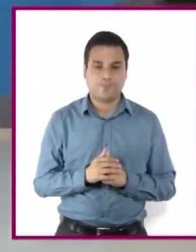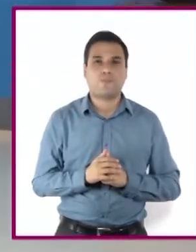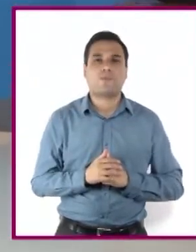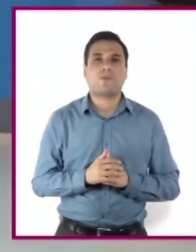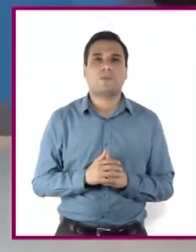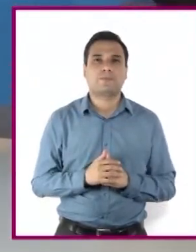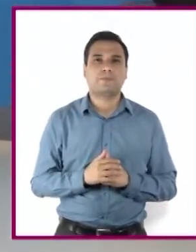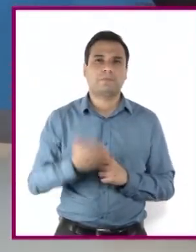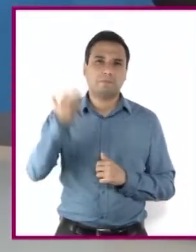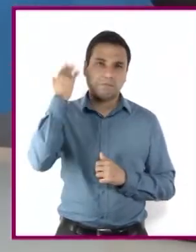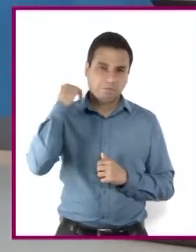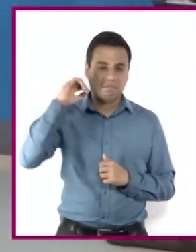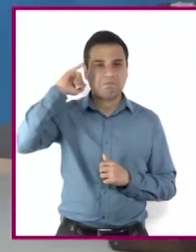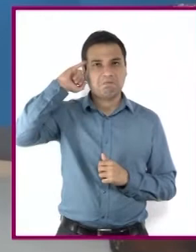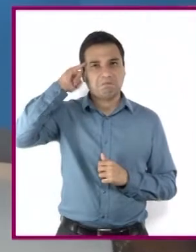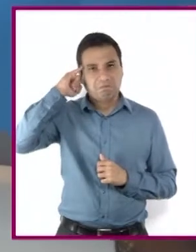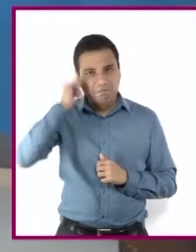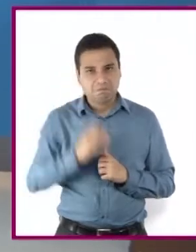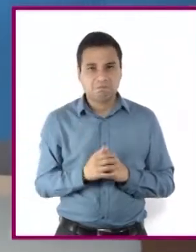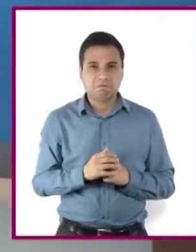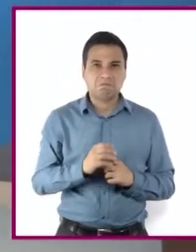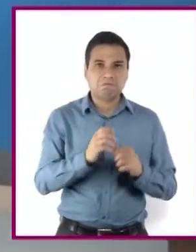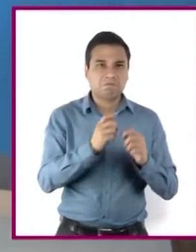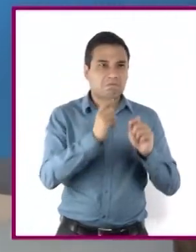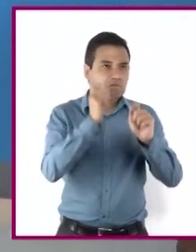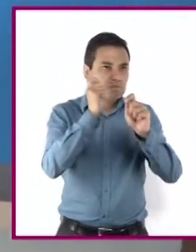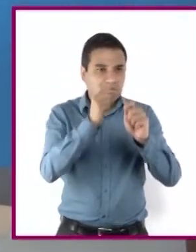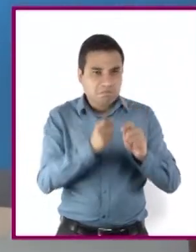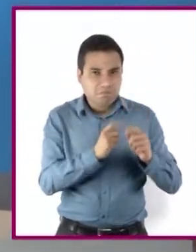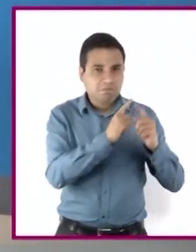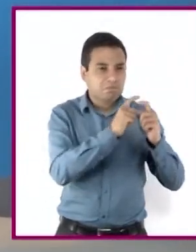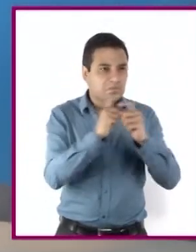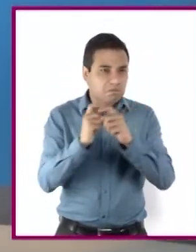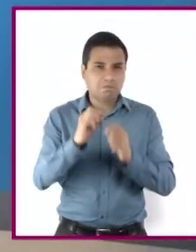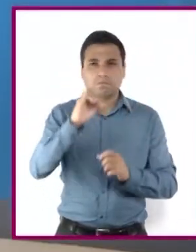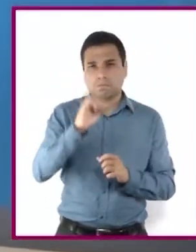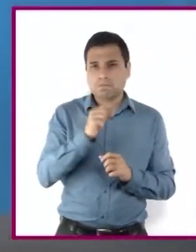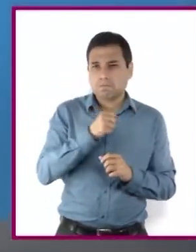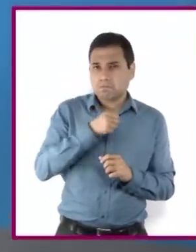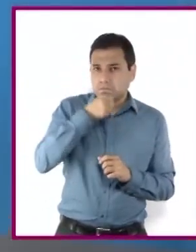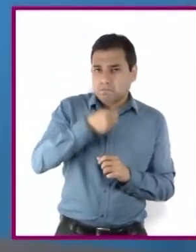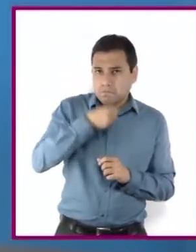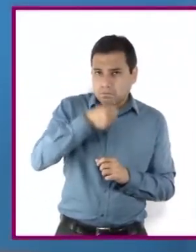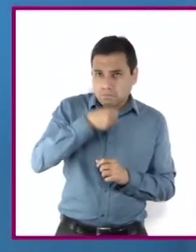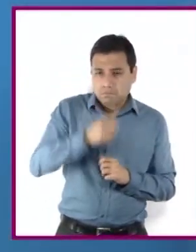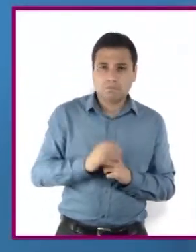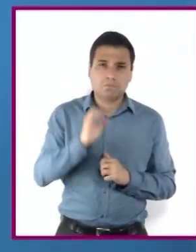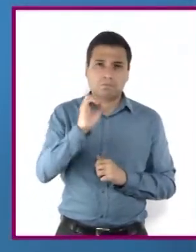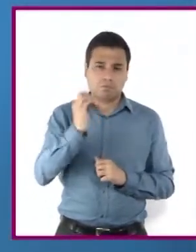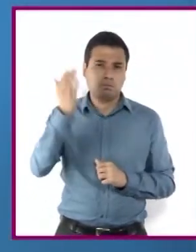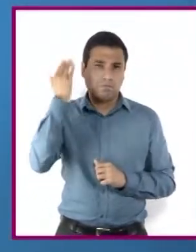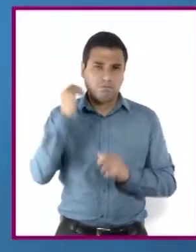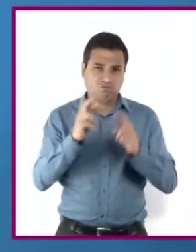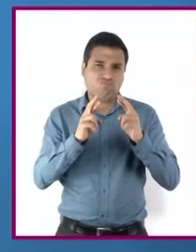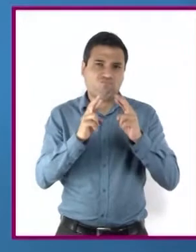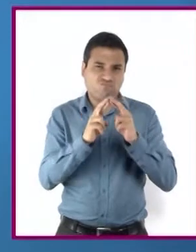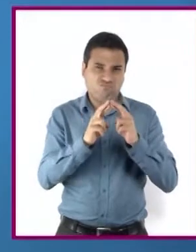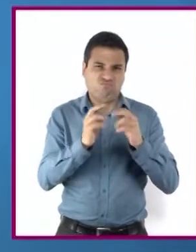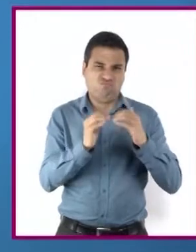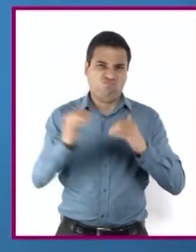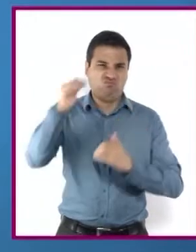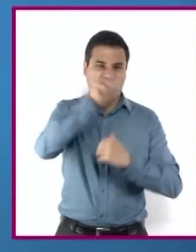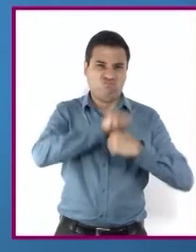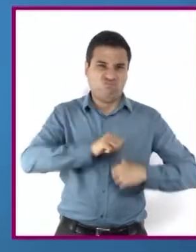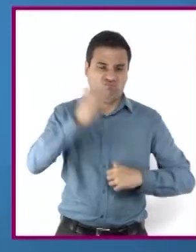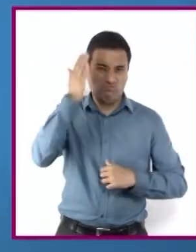por relación de los viejos, y de los que en tiempo de su infidelidad eran sacerdotes y papas, y por dicho de los señores